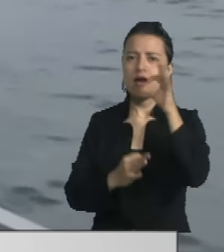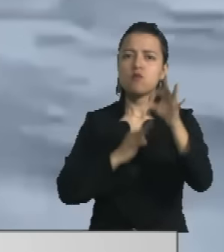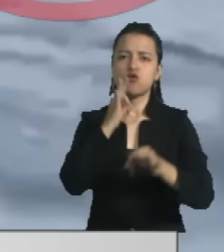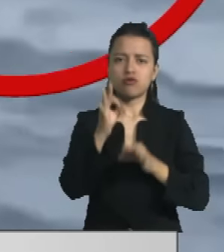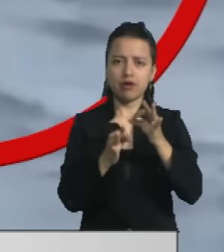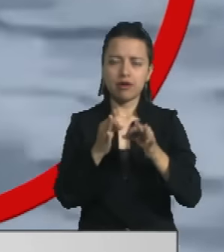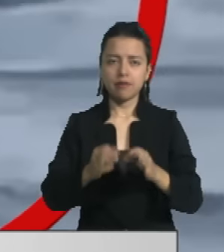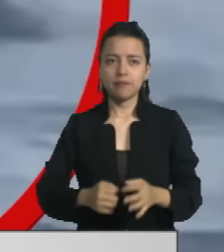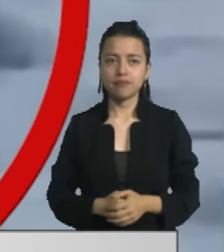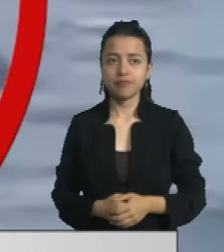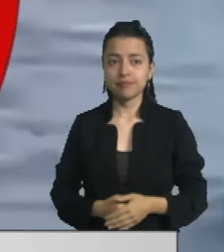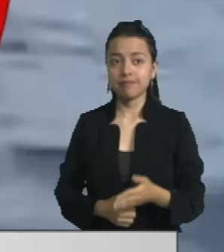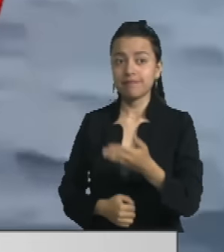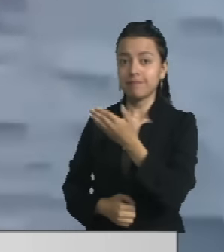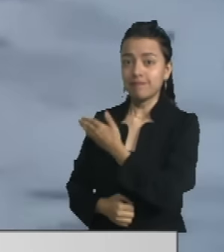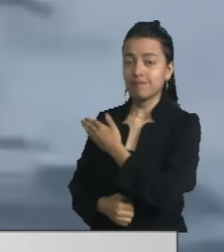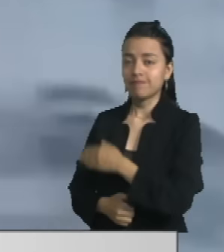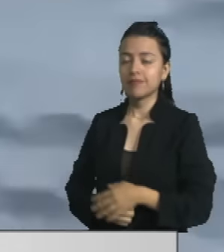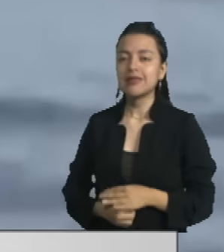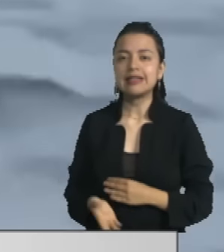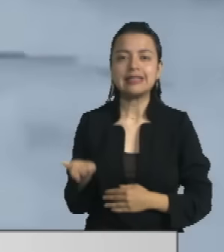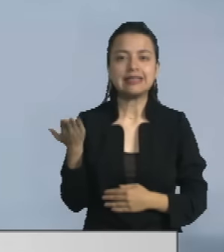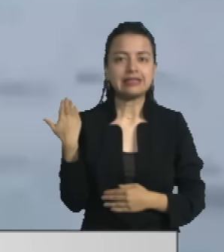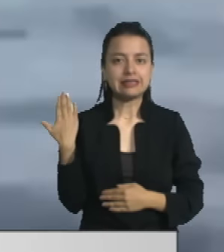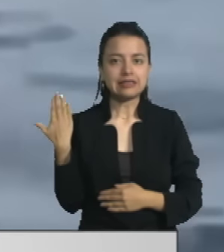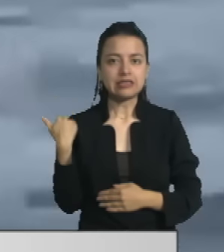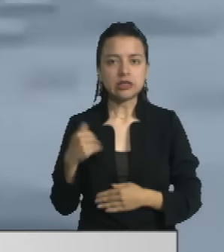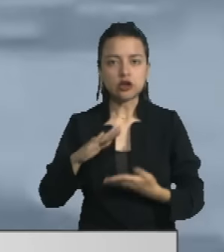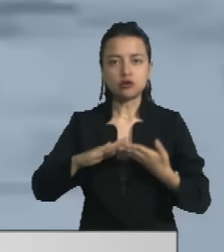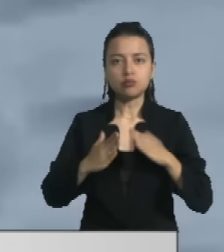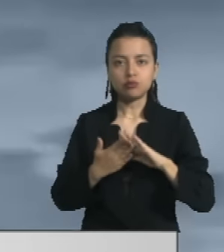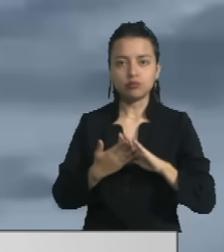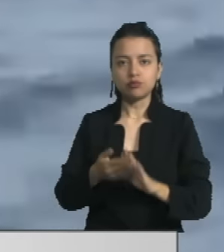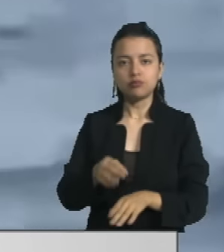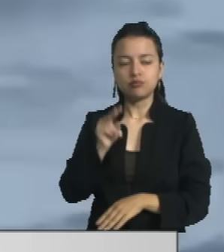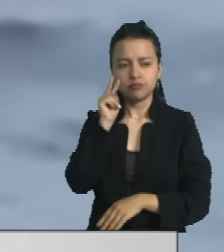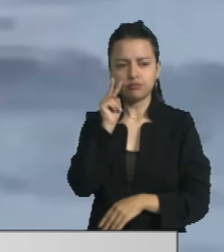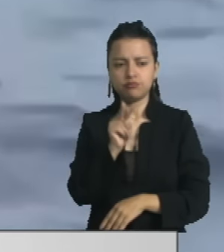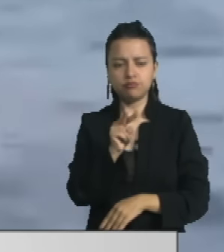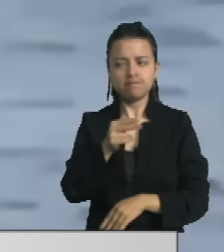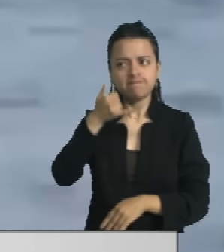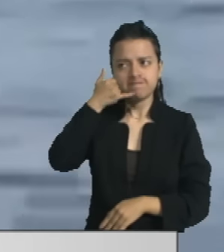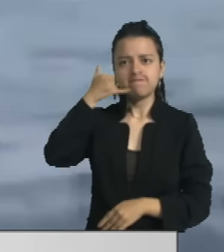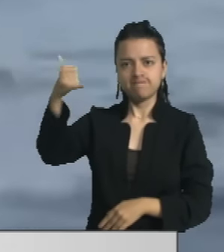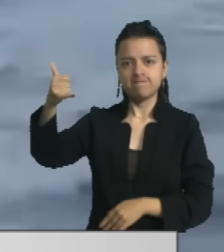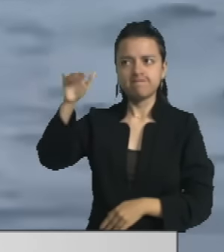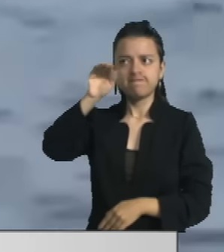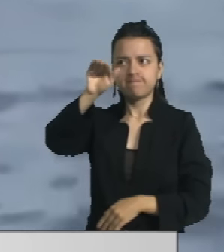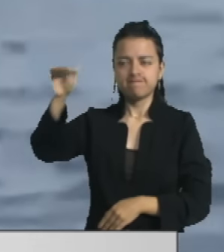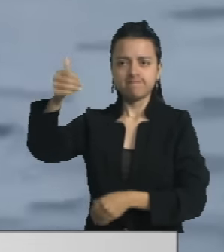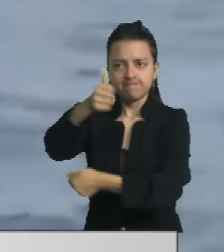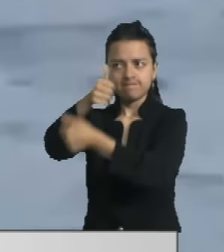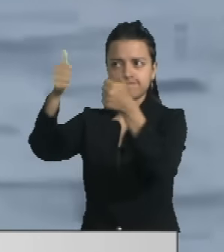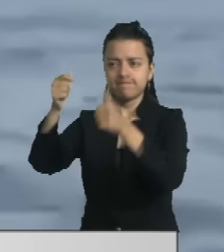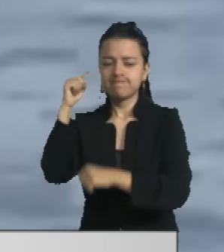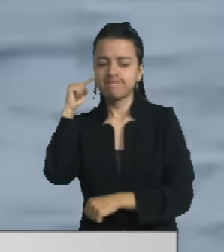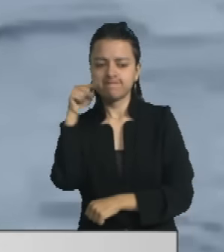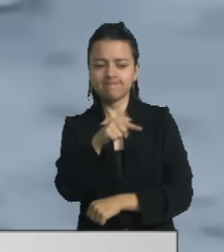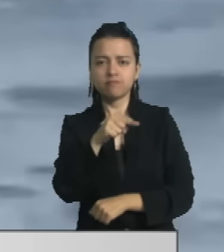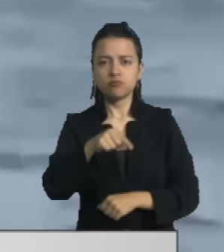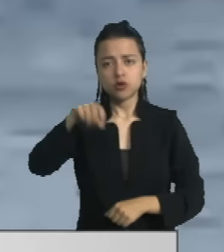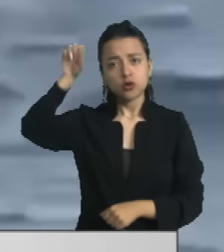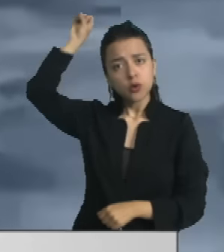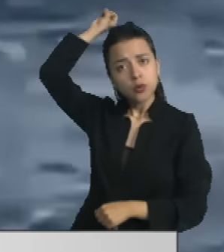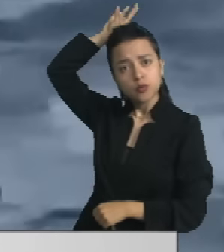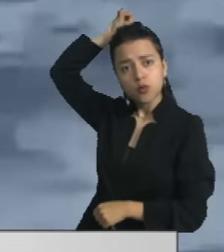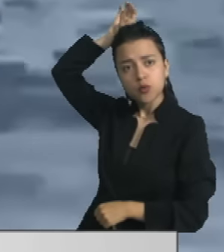océanos los hechos se presentaron en las últimas horas cuando cuando habitantes de la comunidad de vallas Solano dieron aviso a las autoridades sobre el hallazgo en este